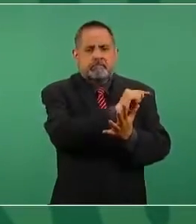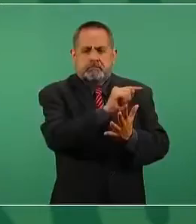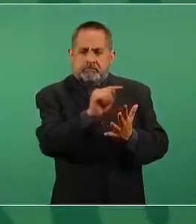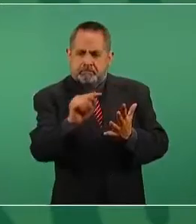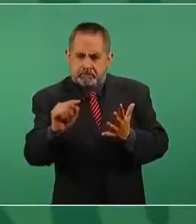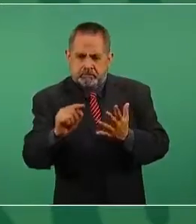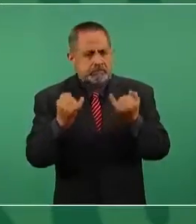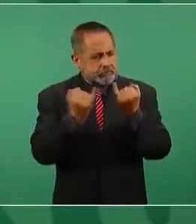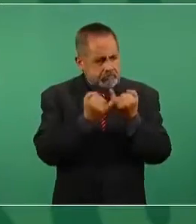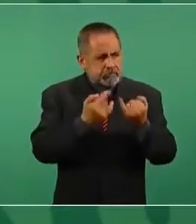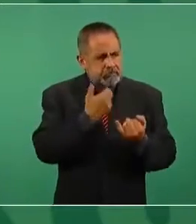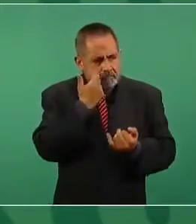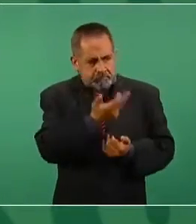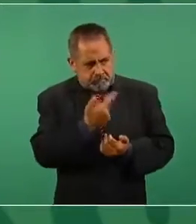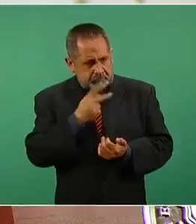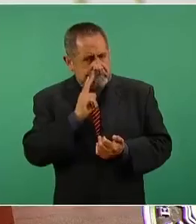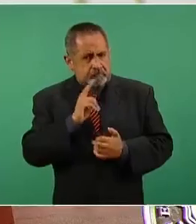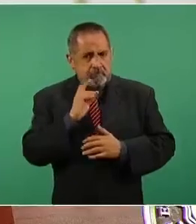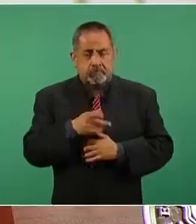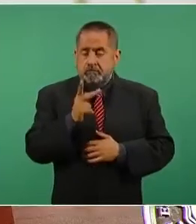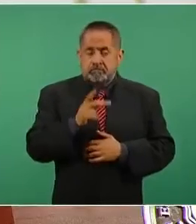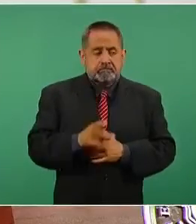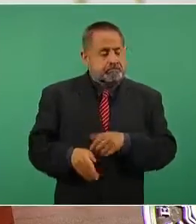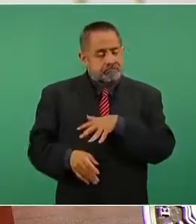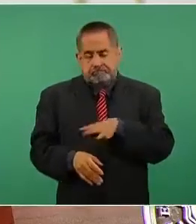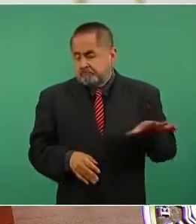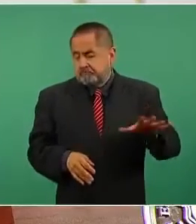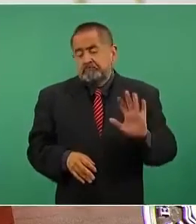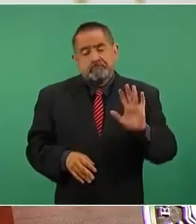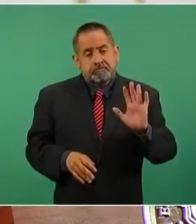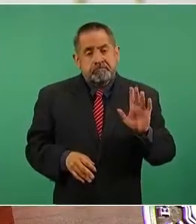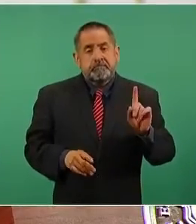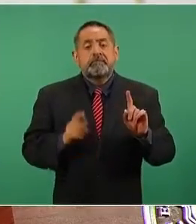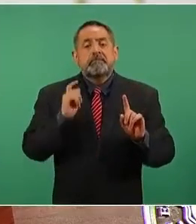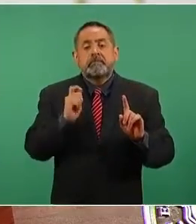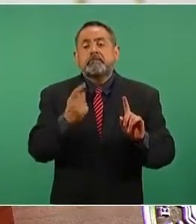casos no va a haber